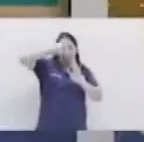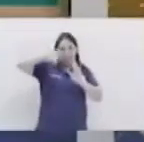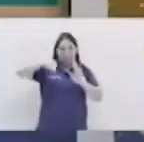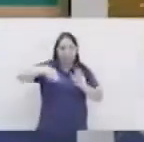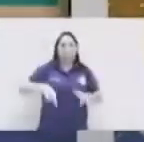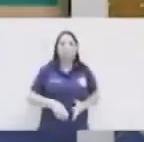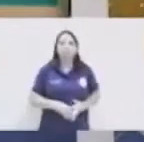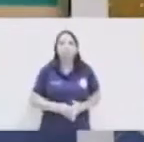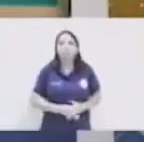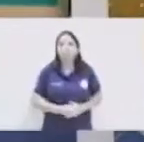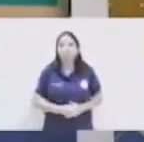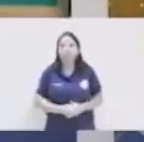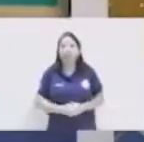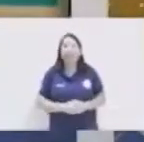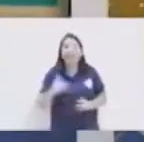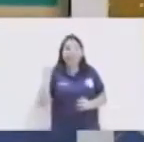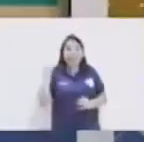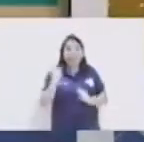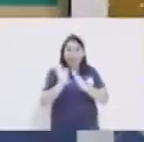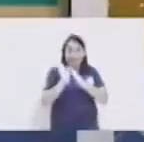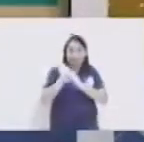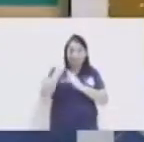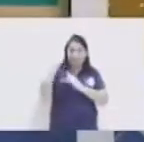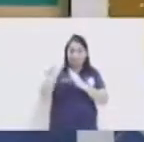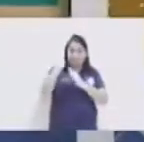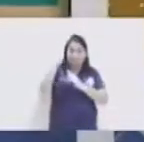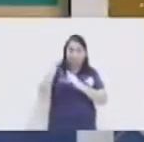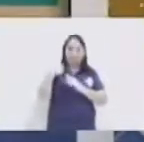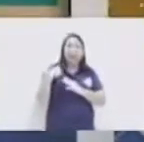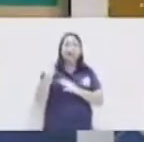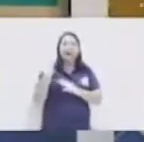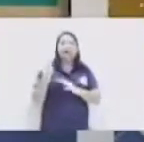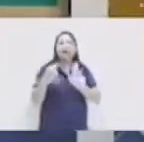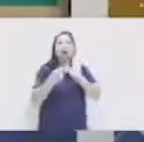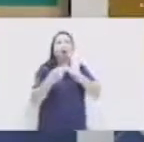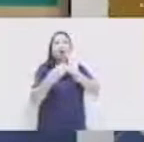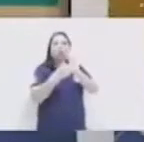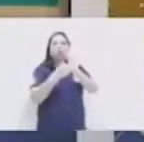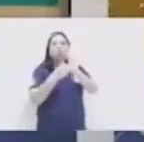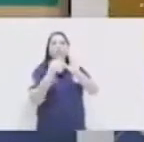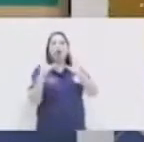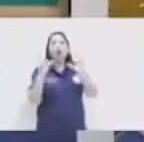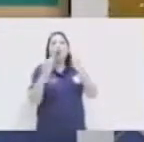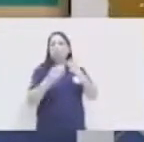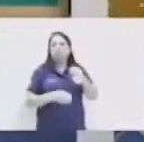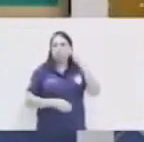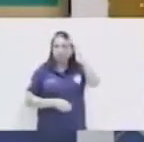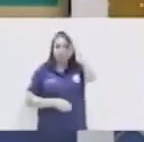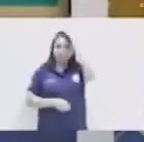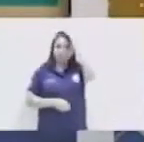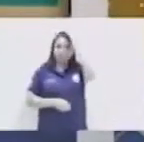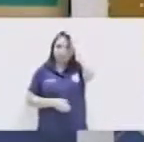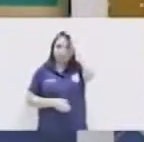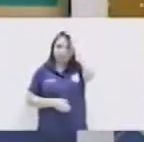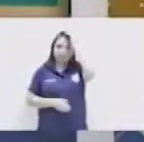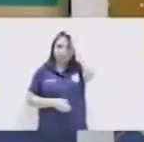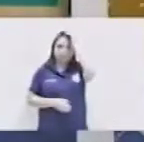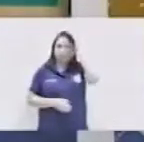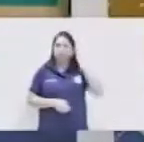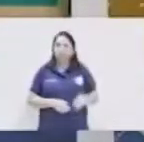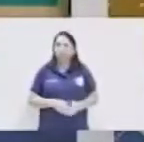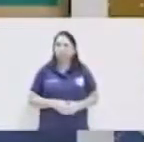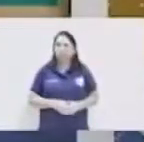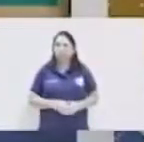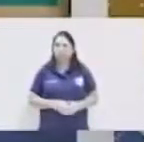Entonces, si este es el vértice, nuestra expresión formará una parábola que